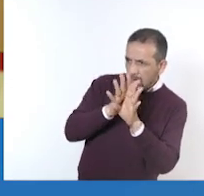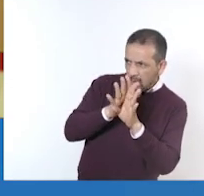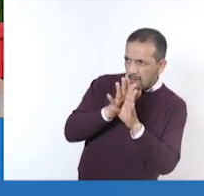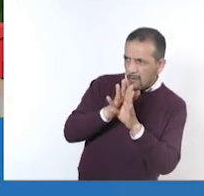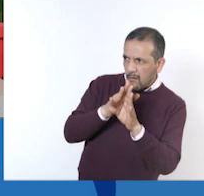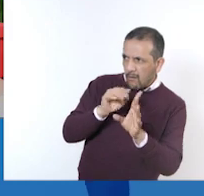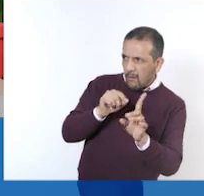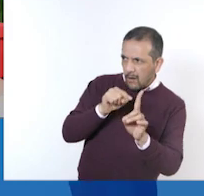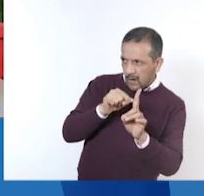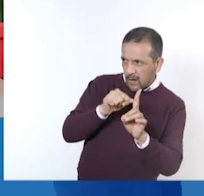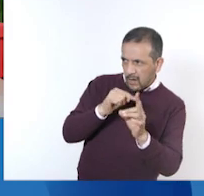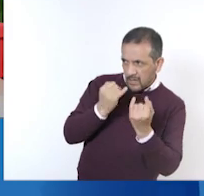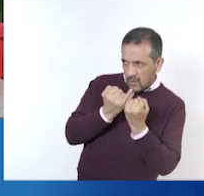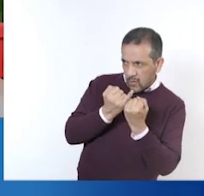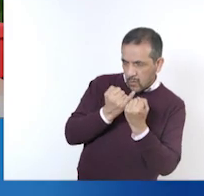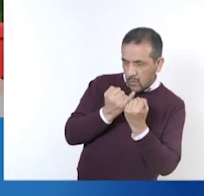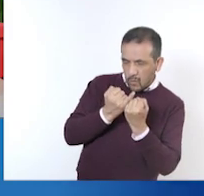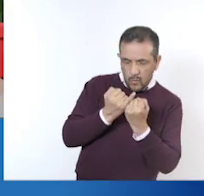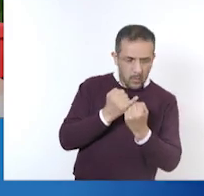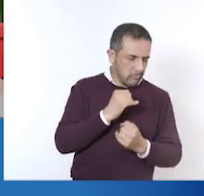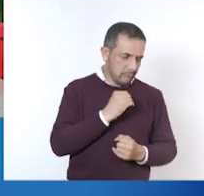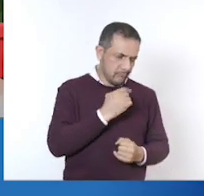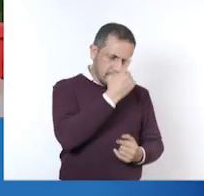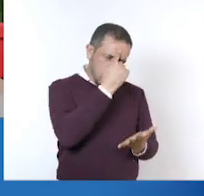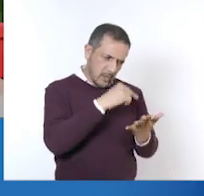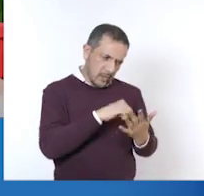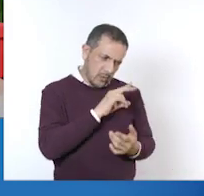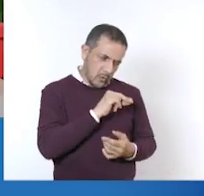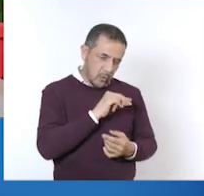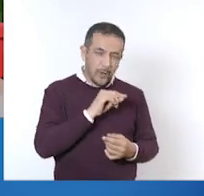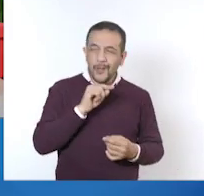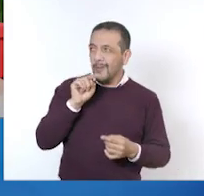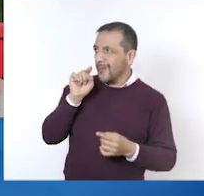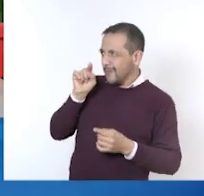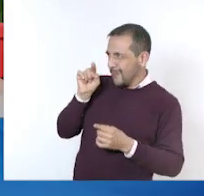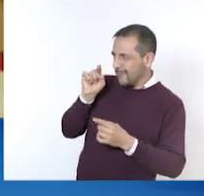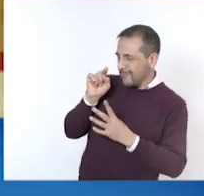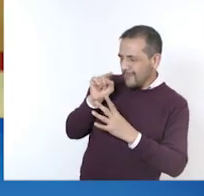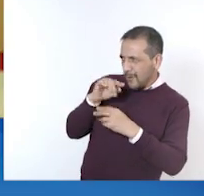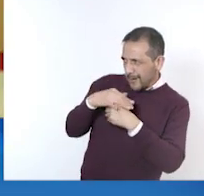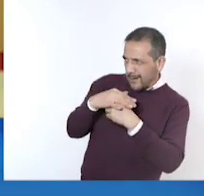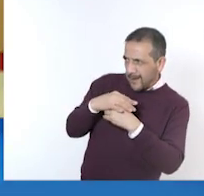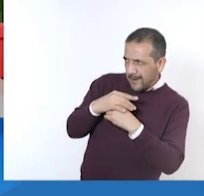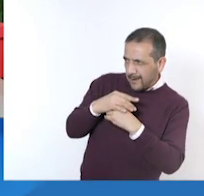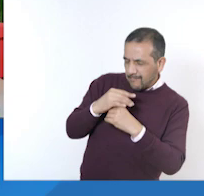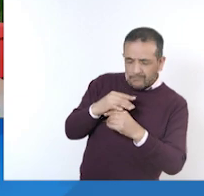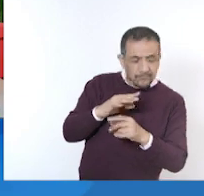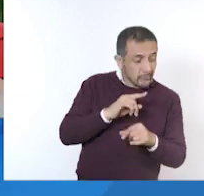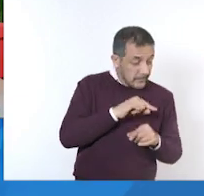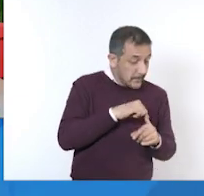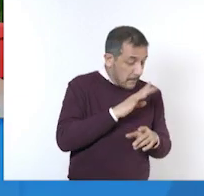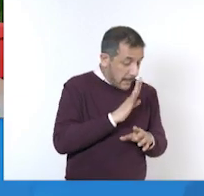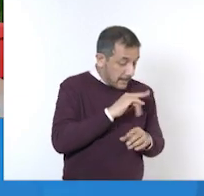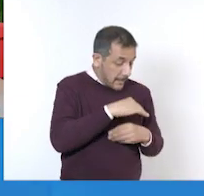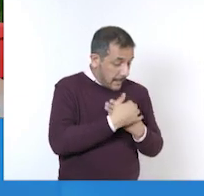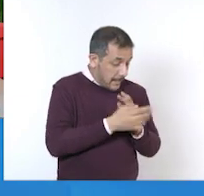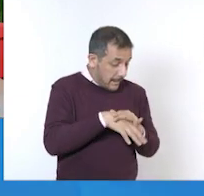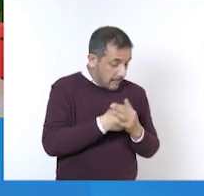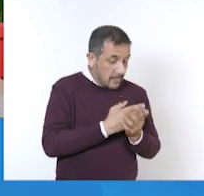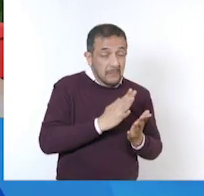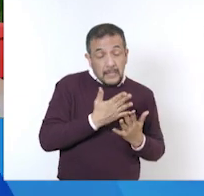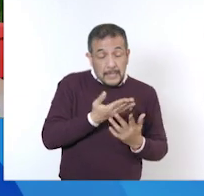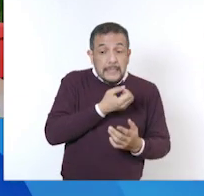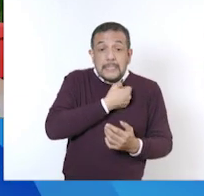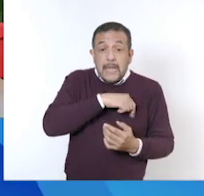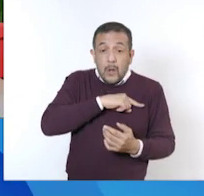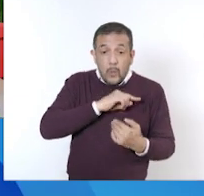coronavirus? No. ¿Lo dices porque se lava las manitas? Sí. Bueno, es una medida de salud que